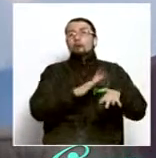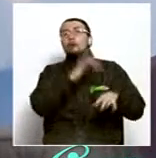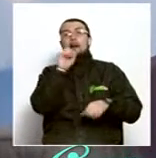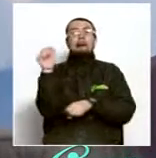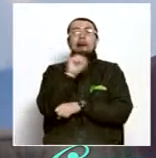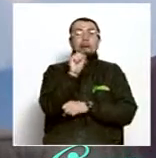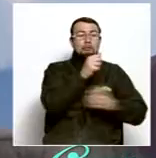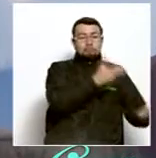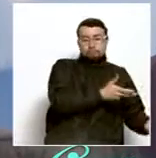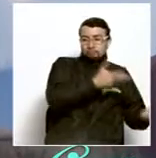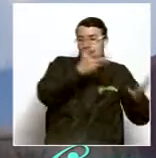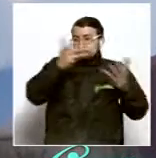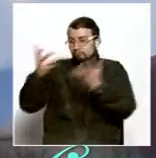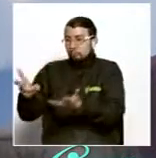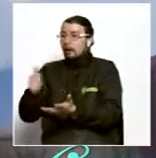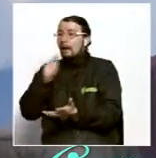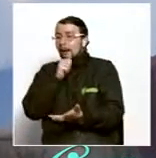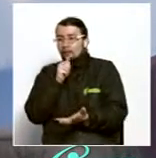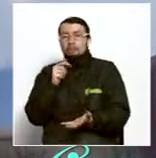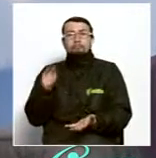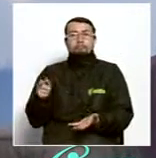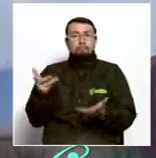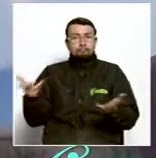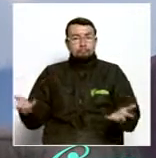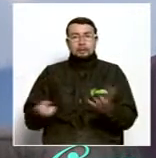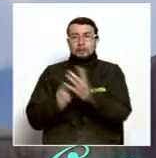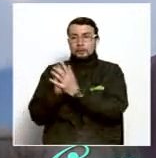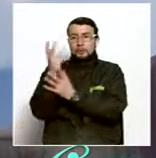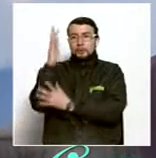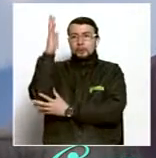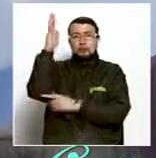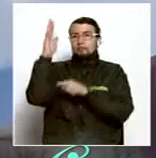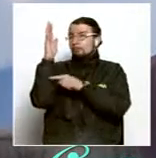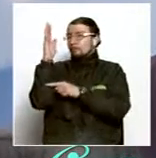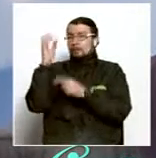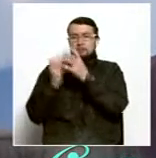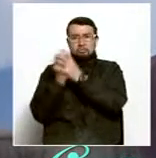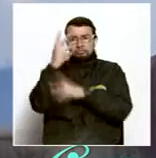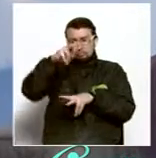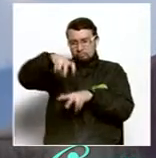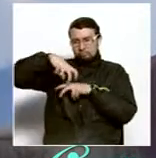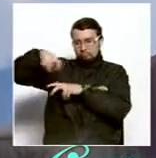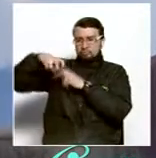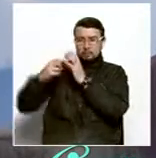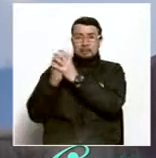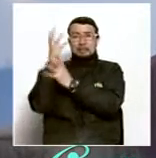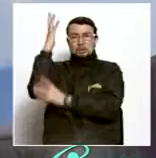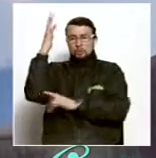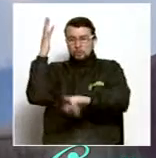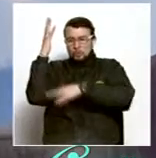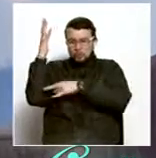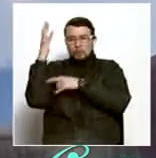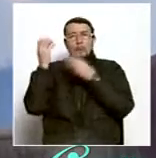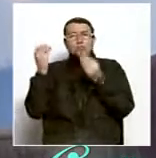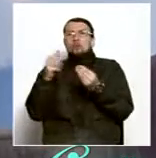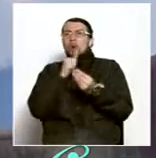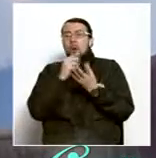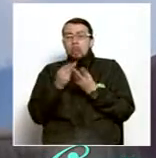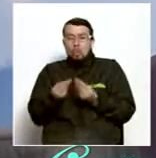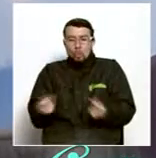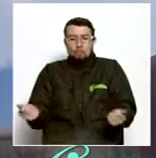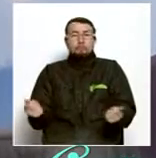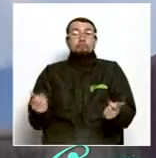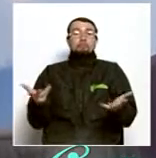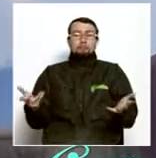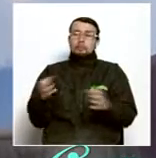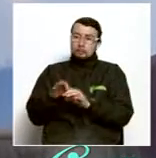Pereira, pero que estaban sufriendo de ese desabastecimiento. Entonces, qué importante también es, digamos, proteger el territorio